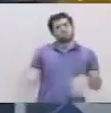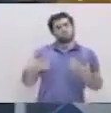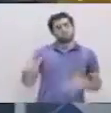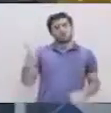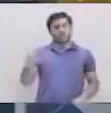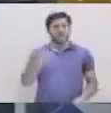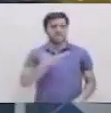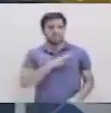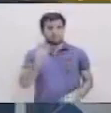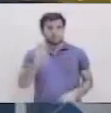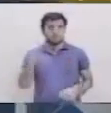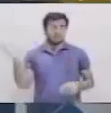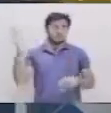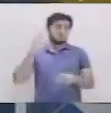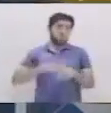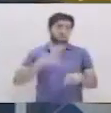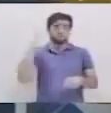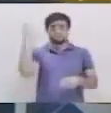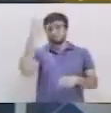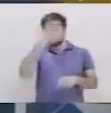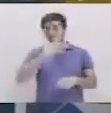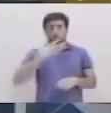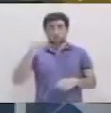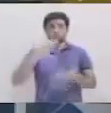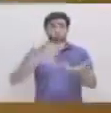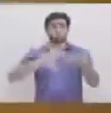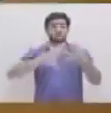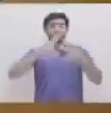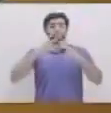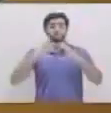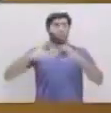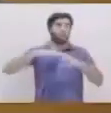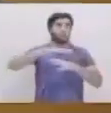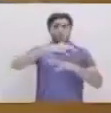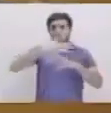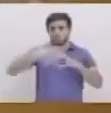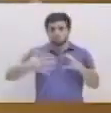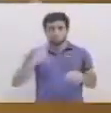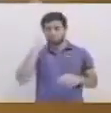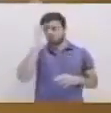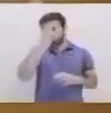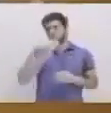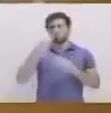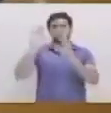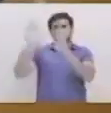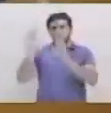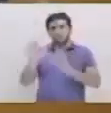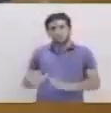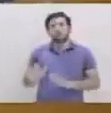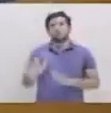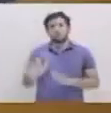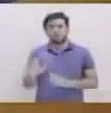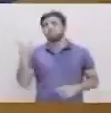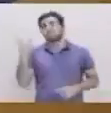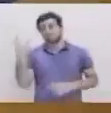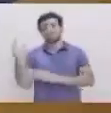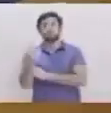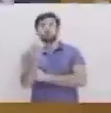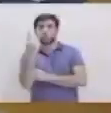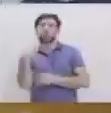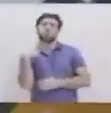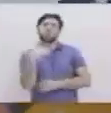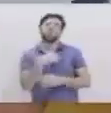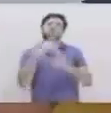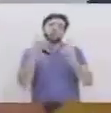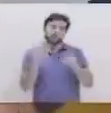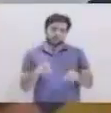perfectamente. Definitivamente, y celebrar este mes, ¿verdad? Porque es un mes muy importante para nosotros los guatemaltecos y tener el conocimiento de nuestros